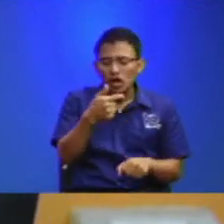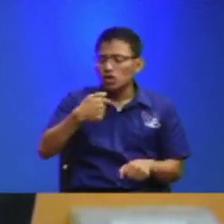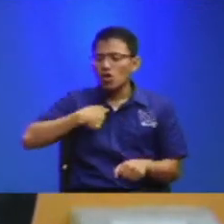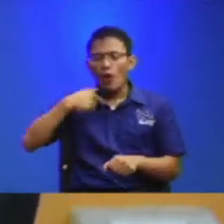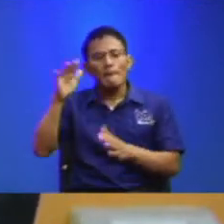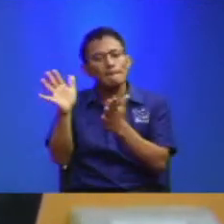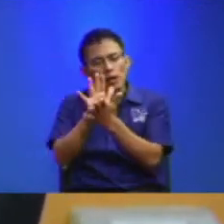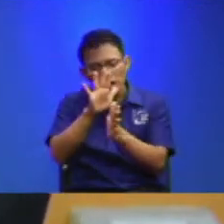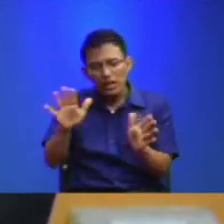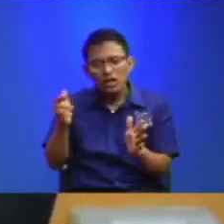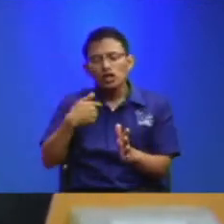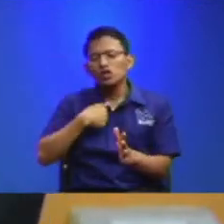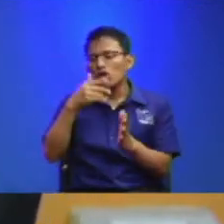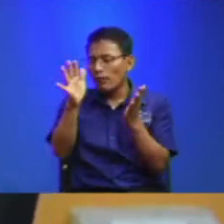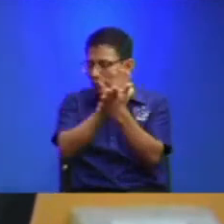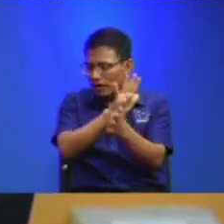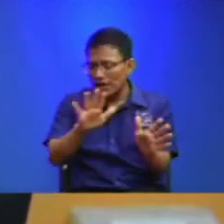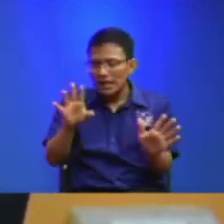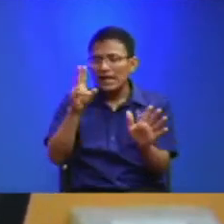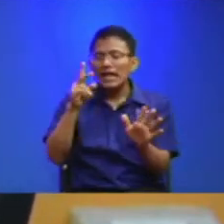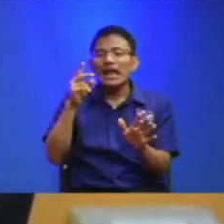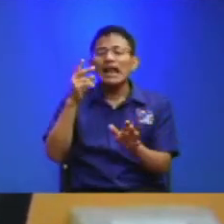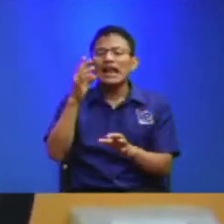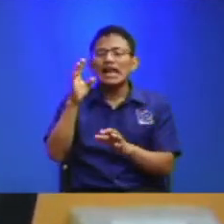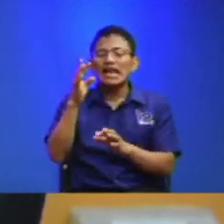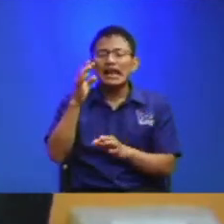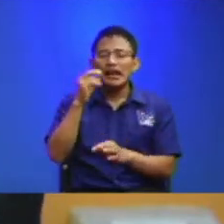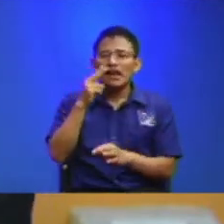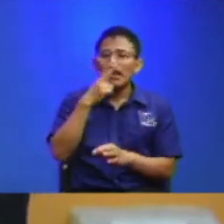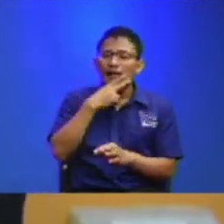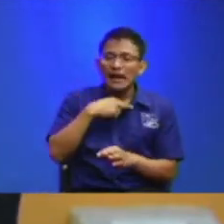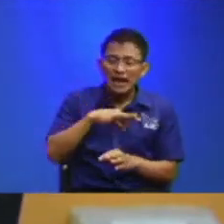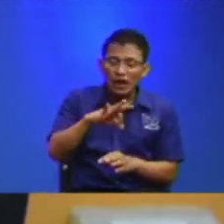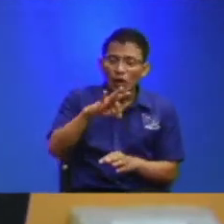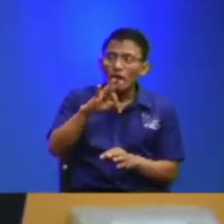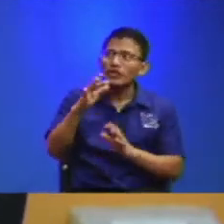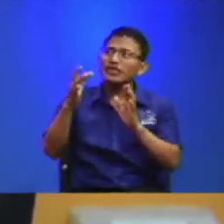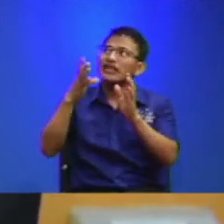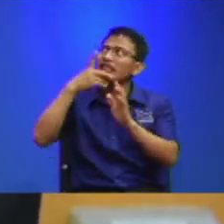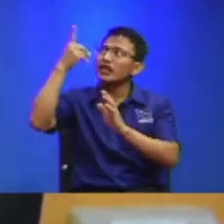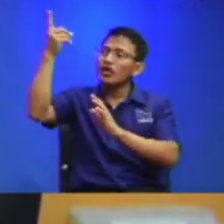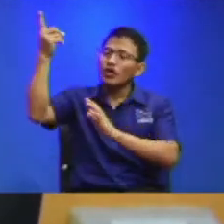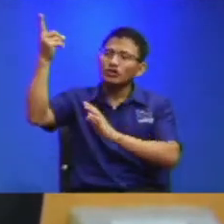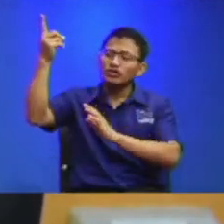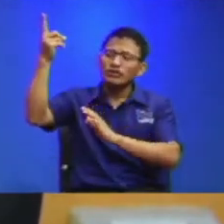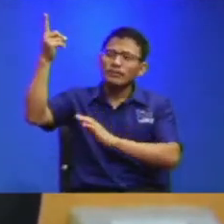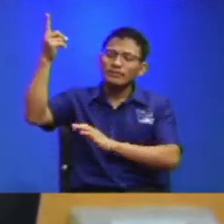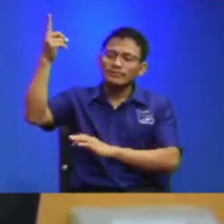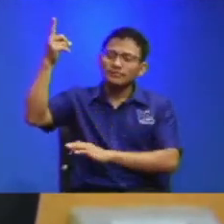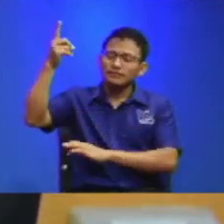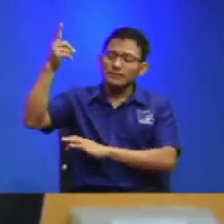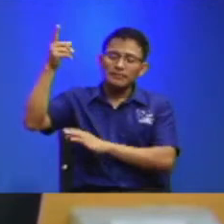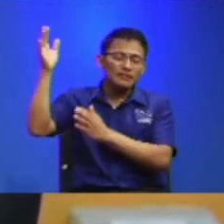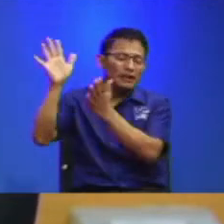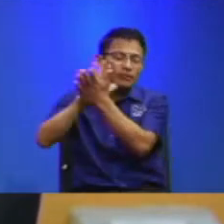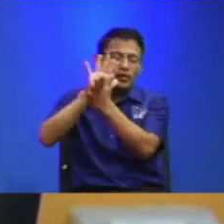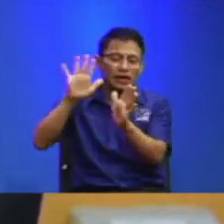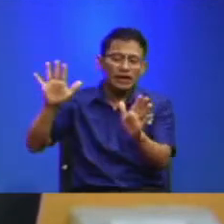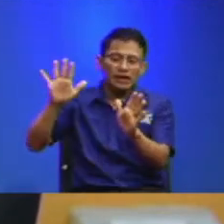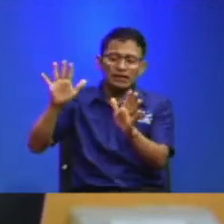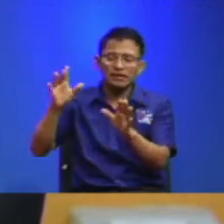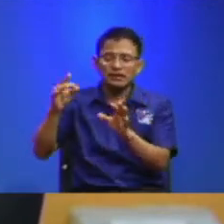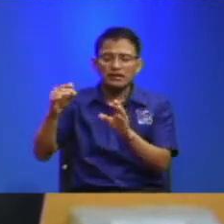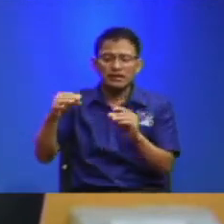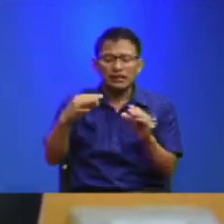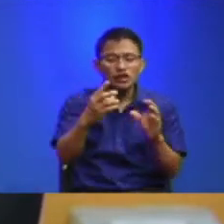morir. El Hijo del Hombre va a ser entregado a los gentiles. Aquel el día que se pusieron a discutir quién era el más grande, iban en el camino y